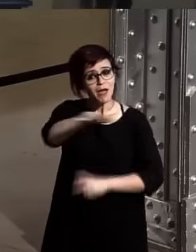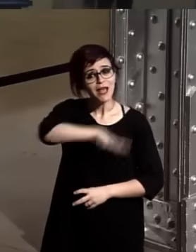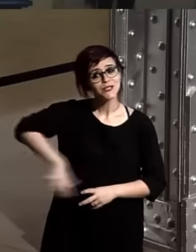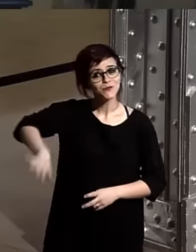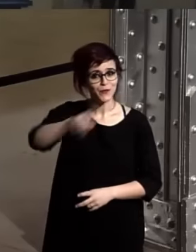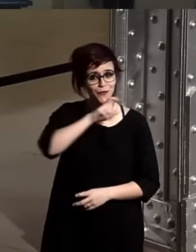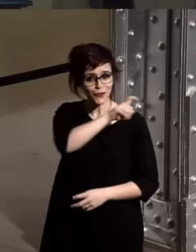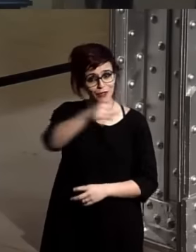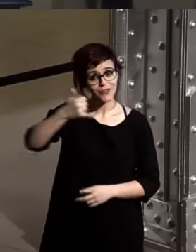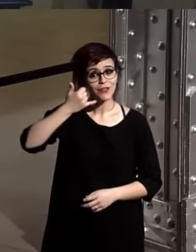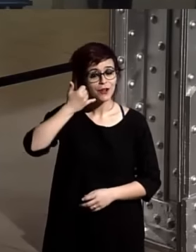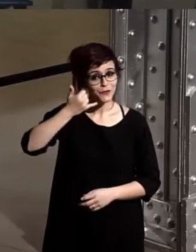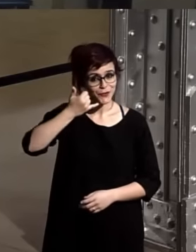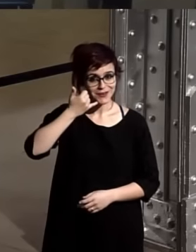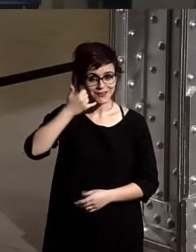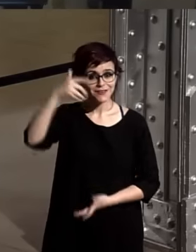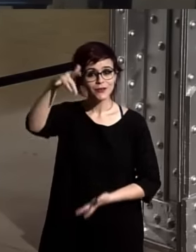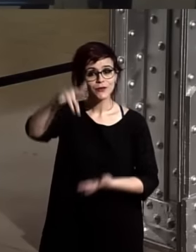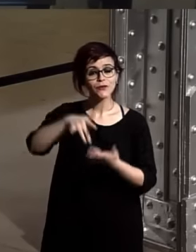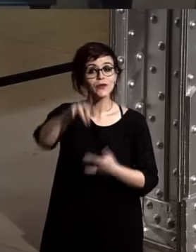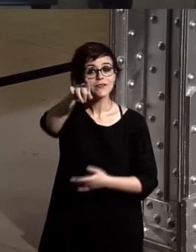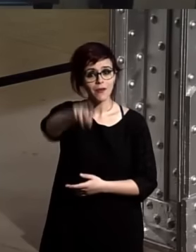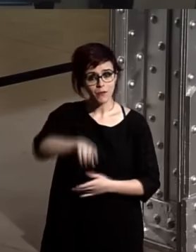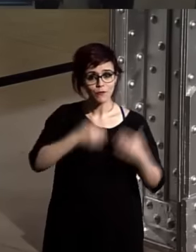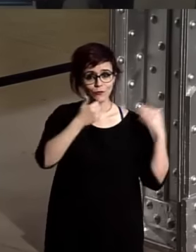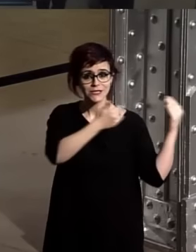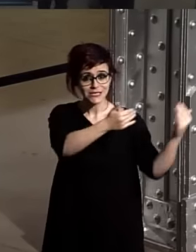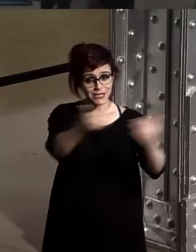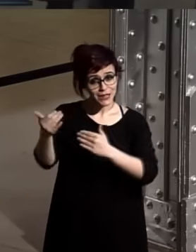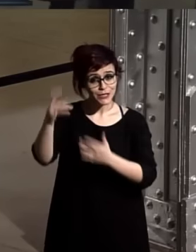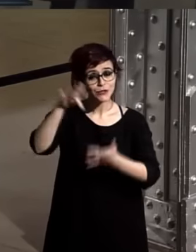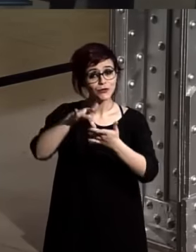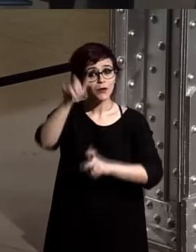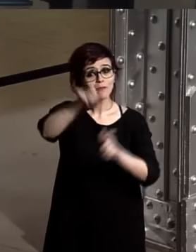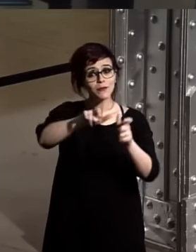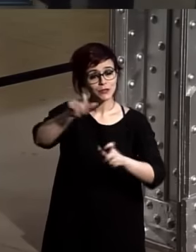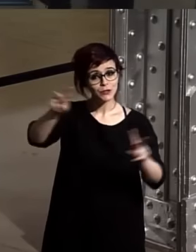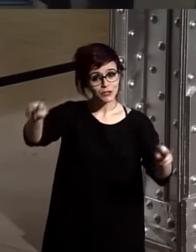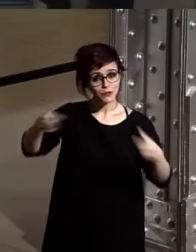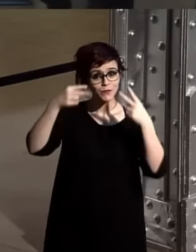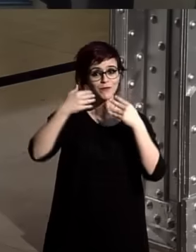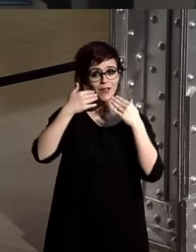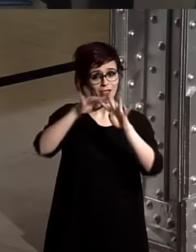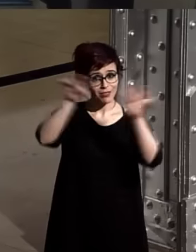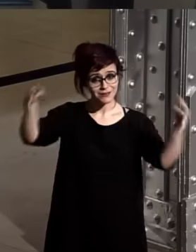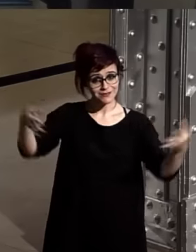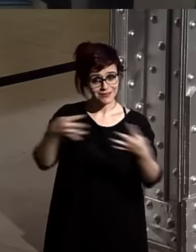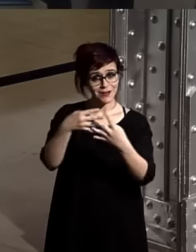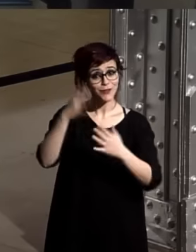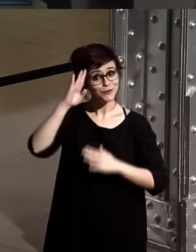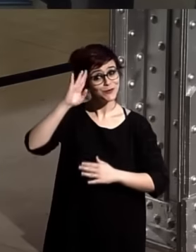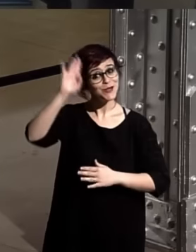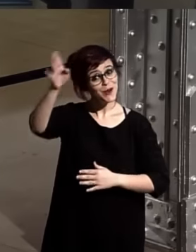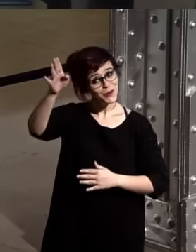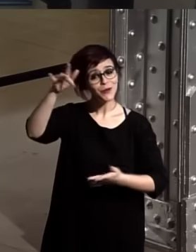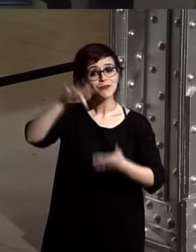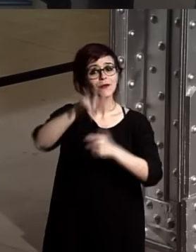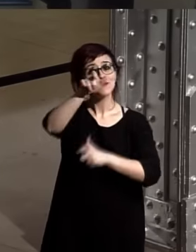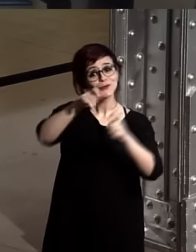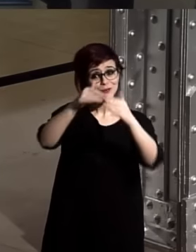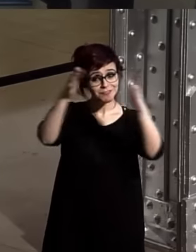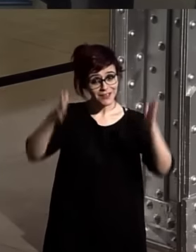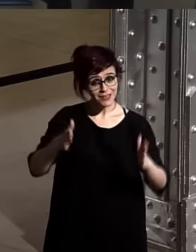telefónica y también Muchas gracias a los que nos estáis viendo por por streaming un saludo estaréis en